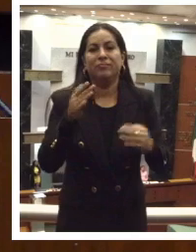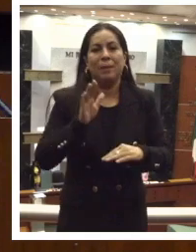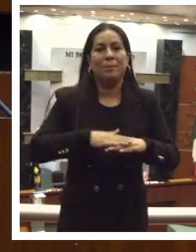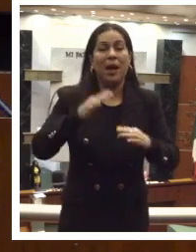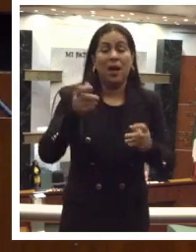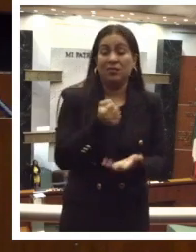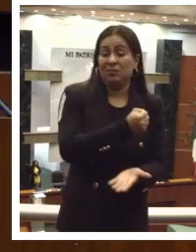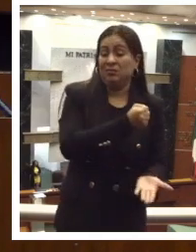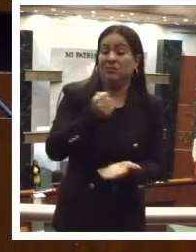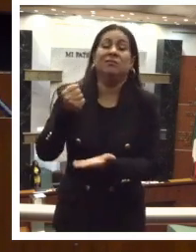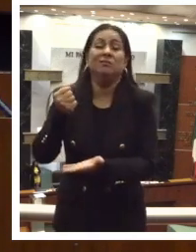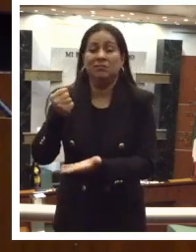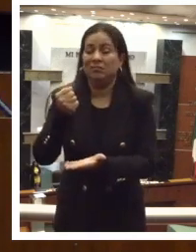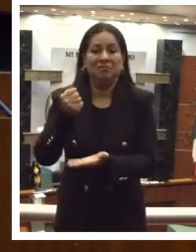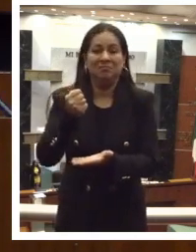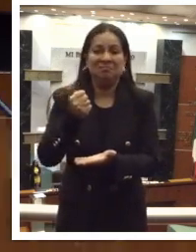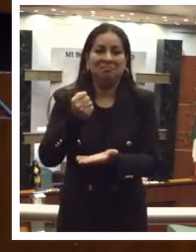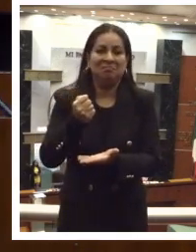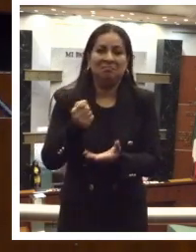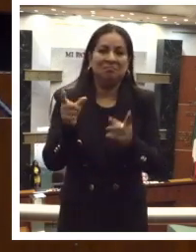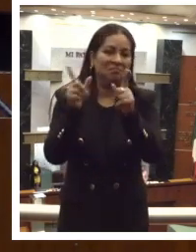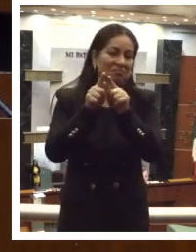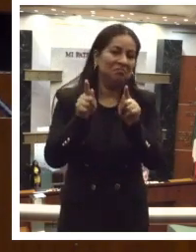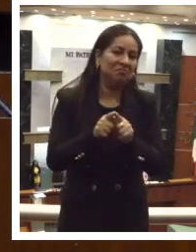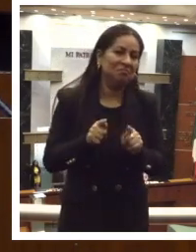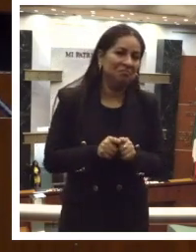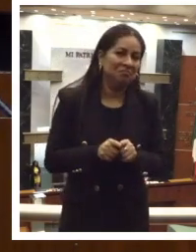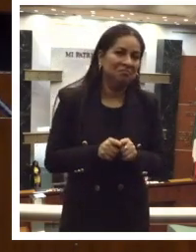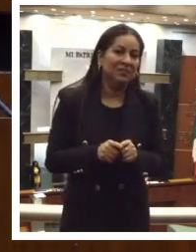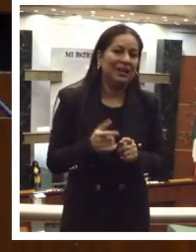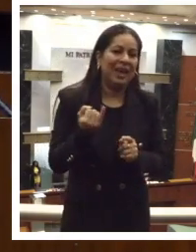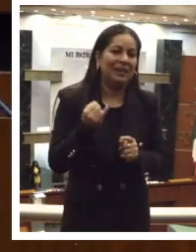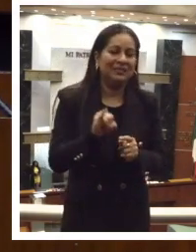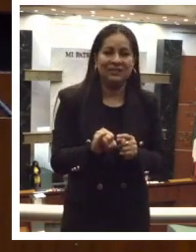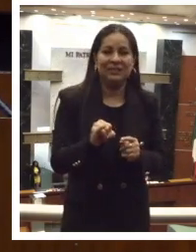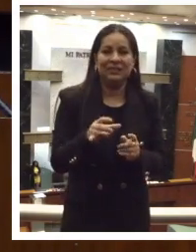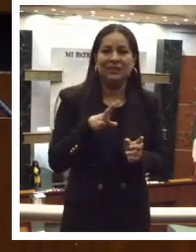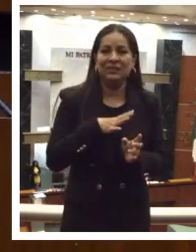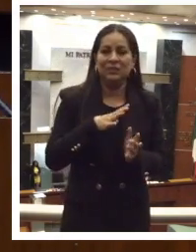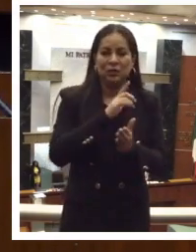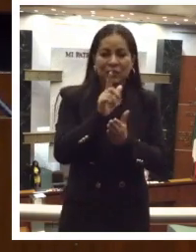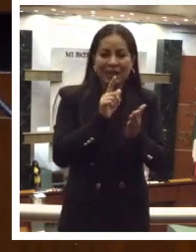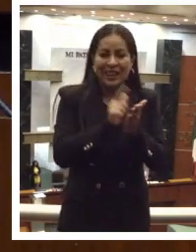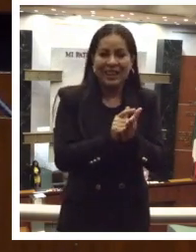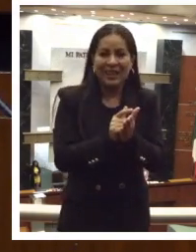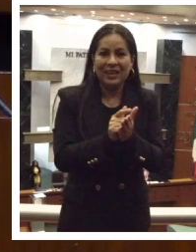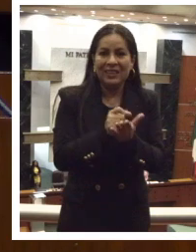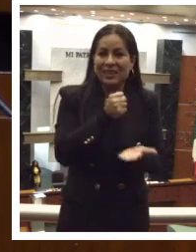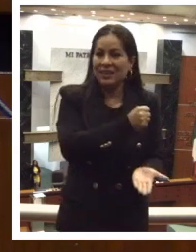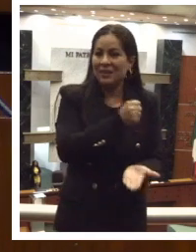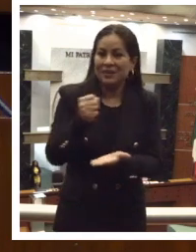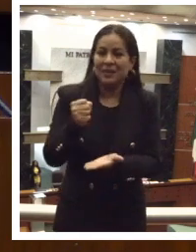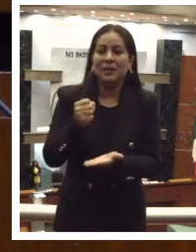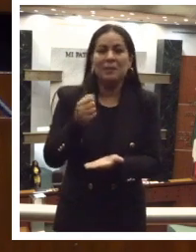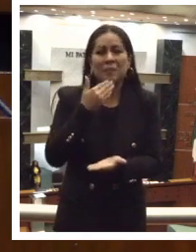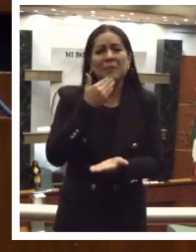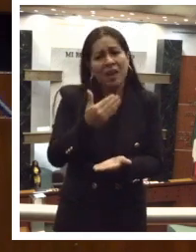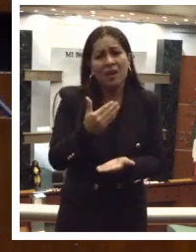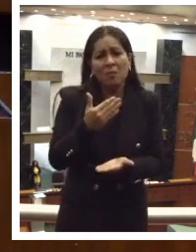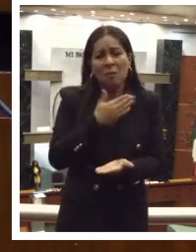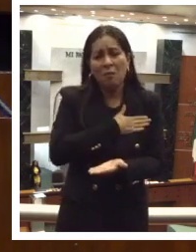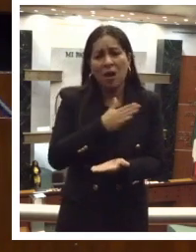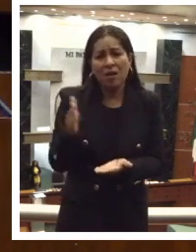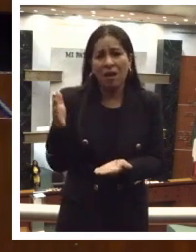mayor asignación presupuestaria, concluyendo así que se trata de una reforma presupuestariamente viable.